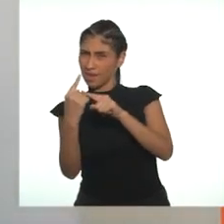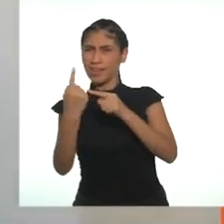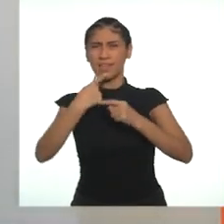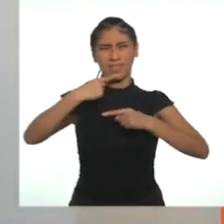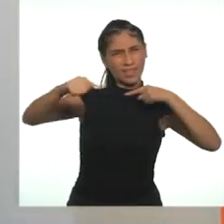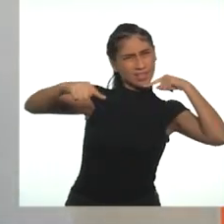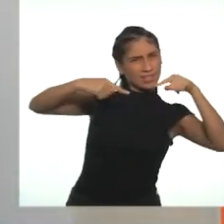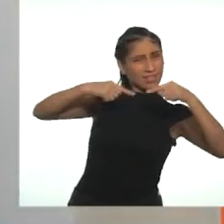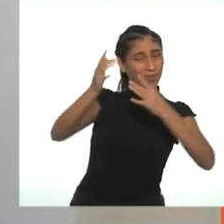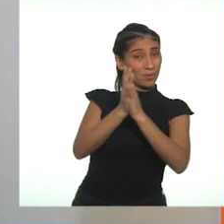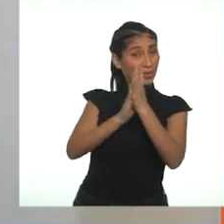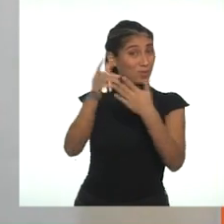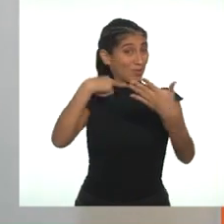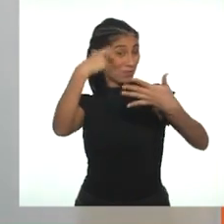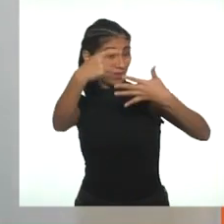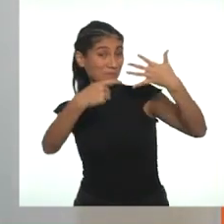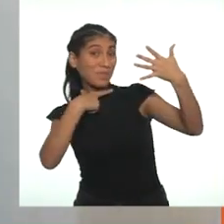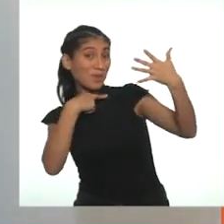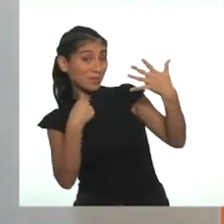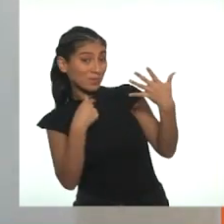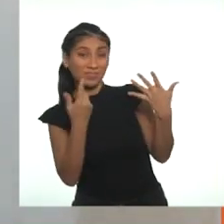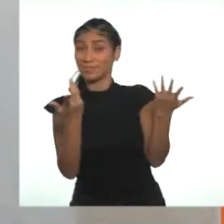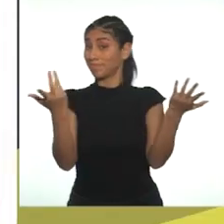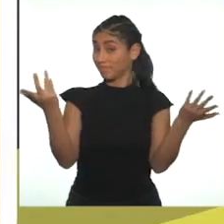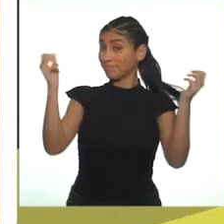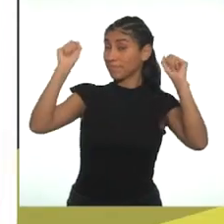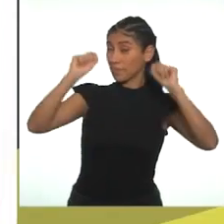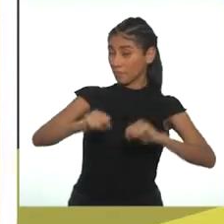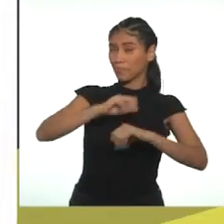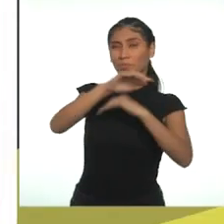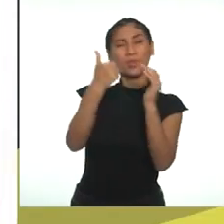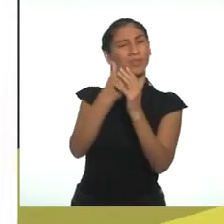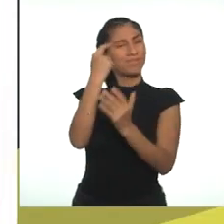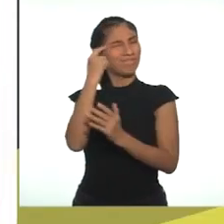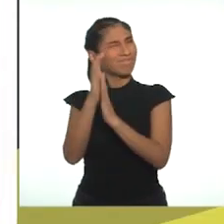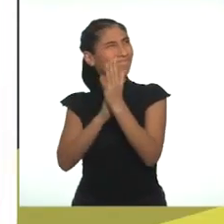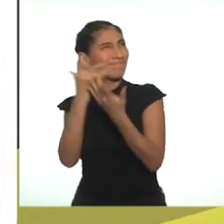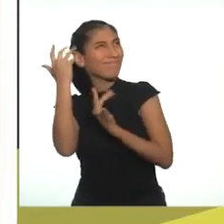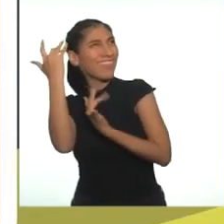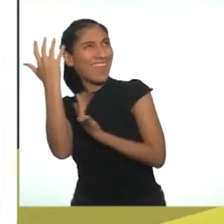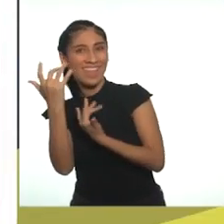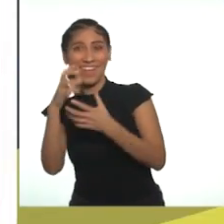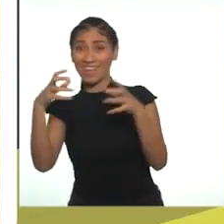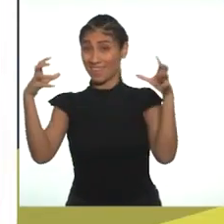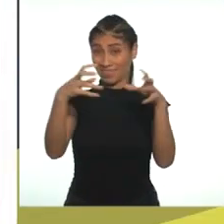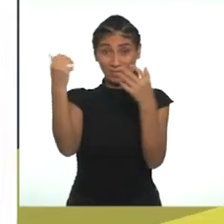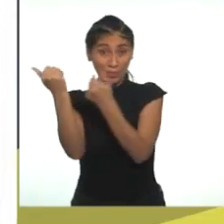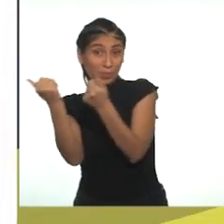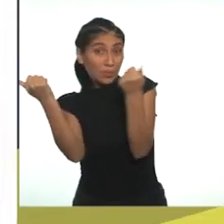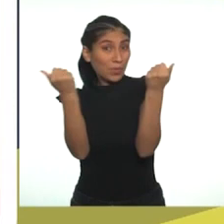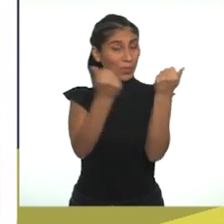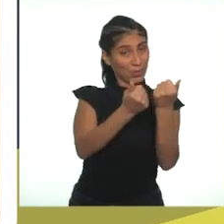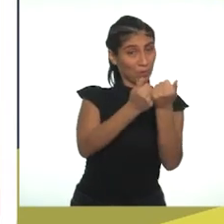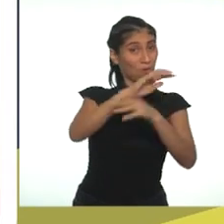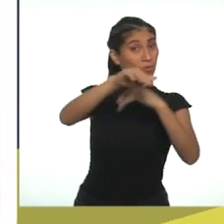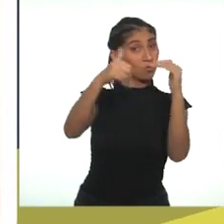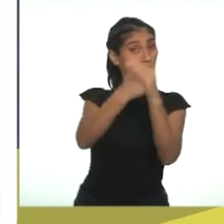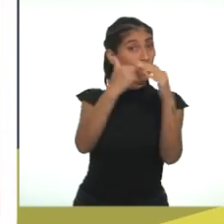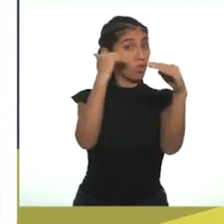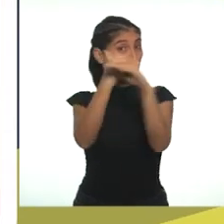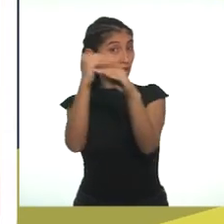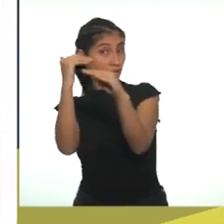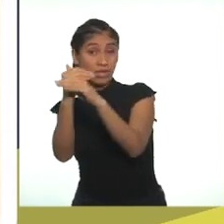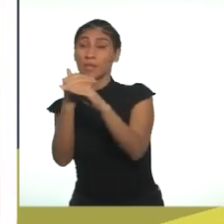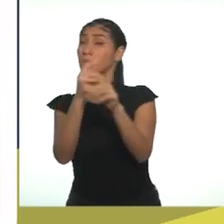pistas. Esta pista me gustó bastante. Sin duda, la esperanza y el trabajo en equipo, desde la diversidad y la